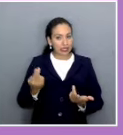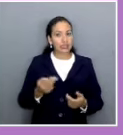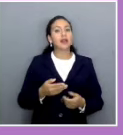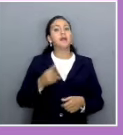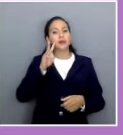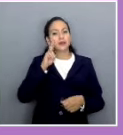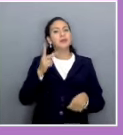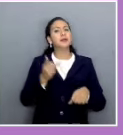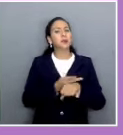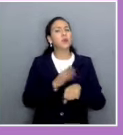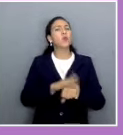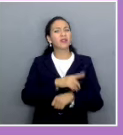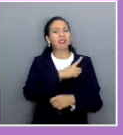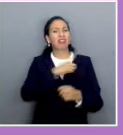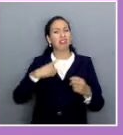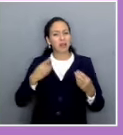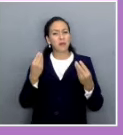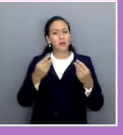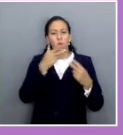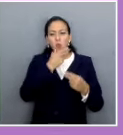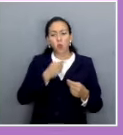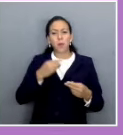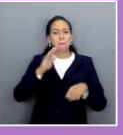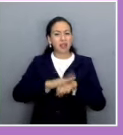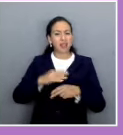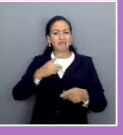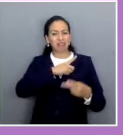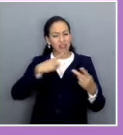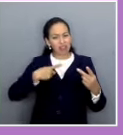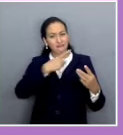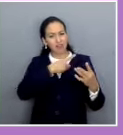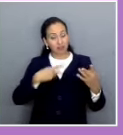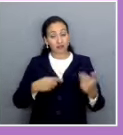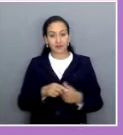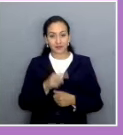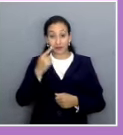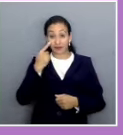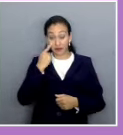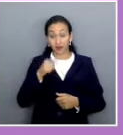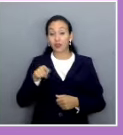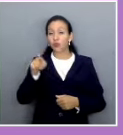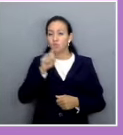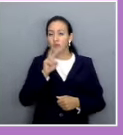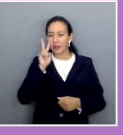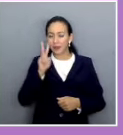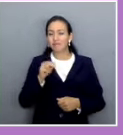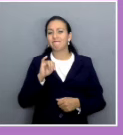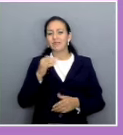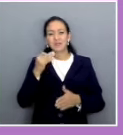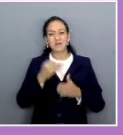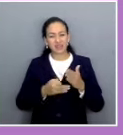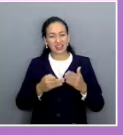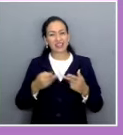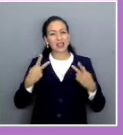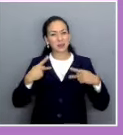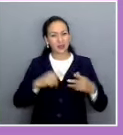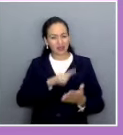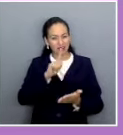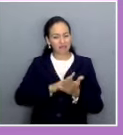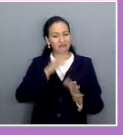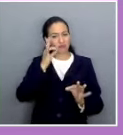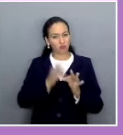Lenidad. La lenidad, si lo buscan en el diccionario, es la falta de efectividad y cumplimiento de la ley. No